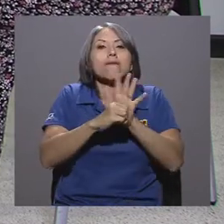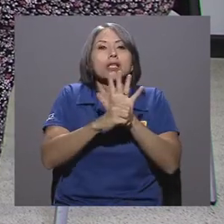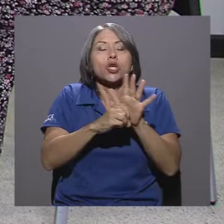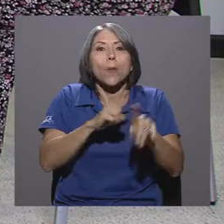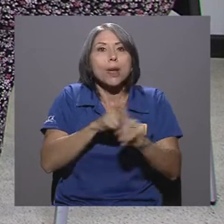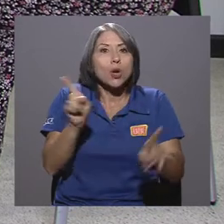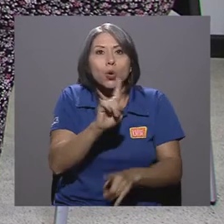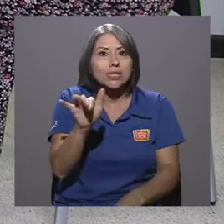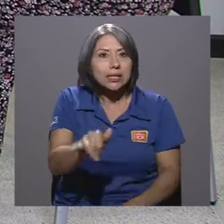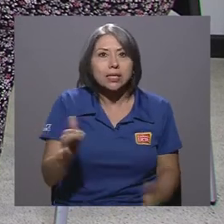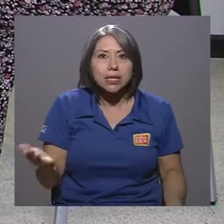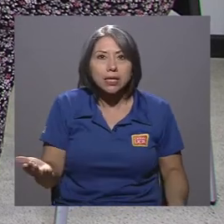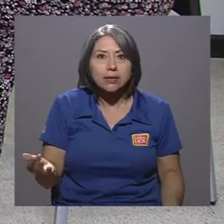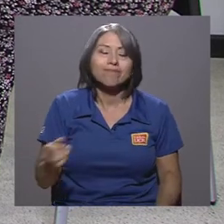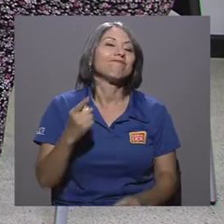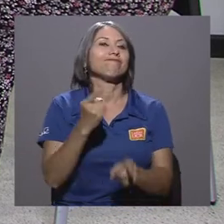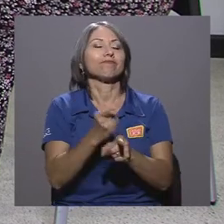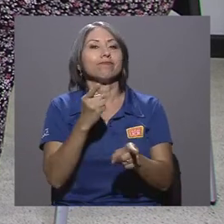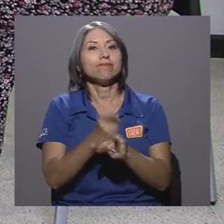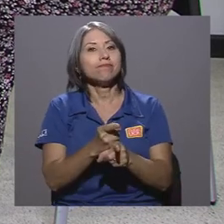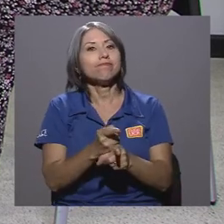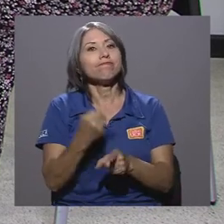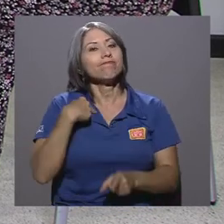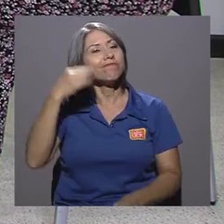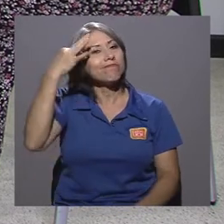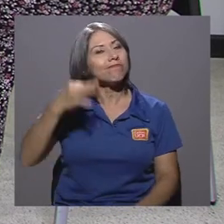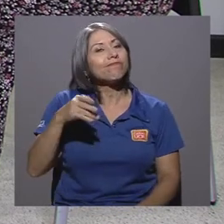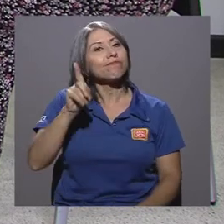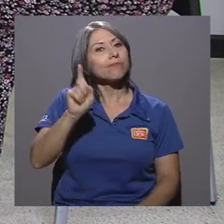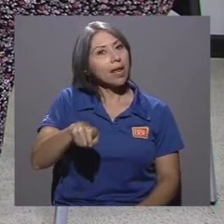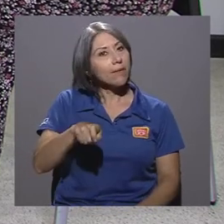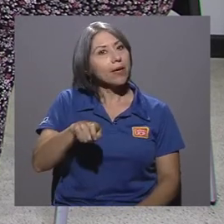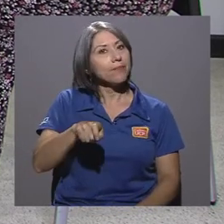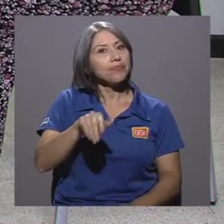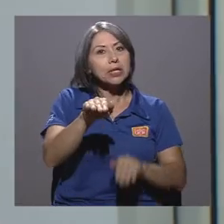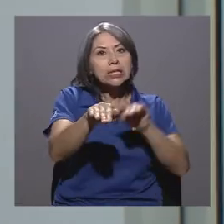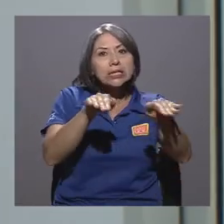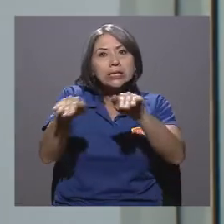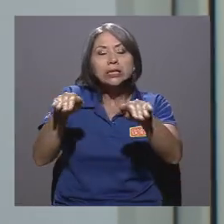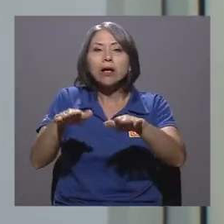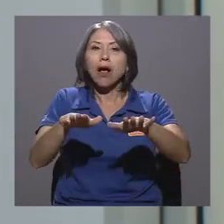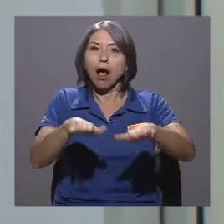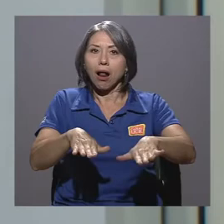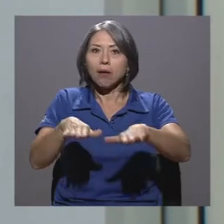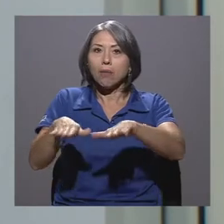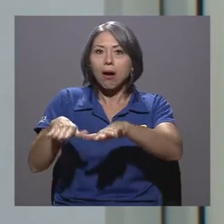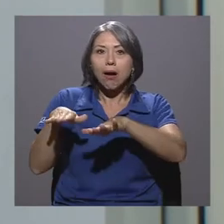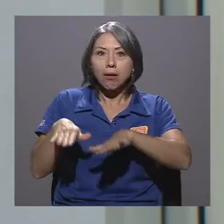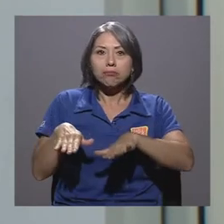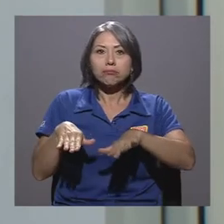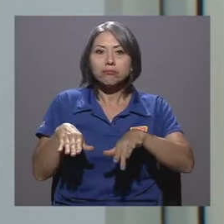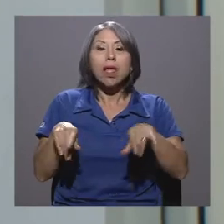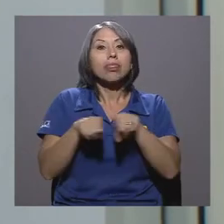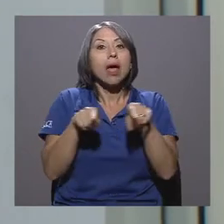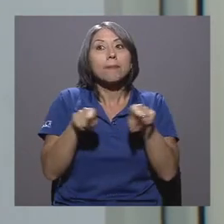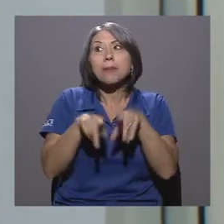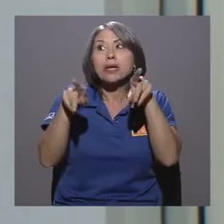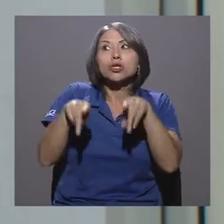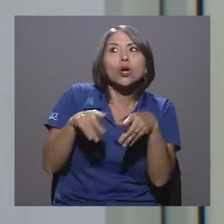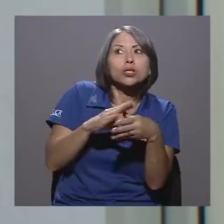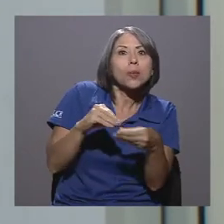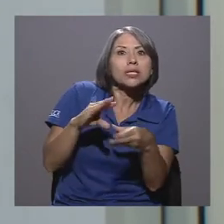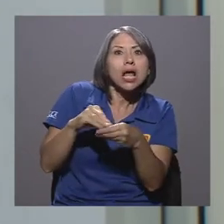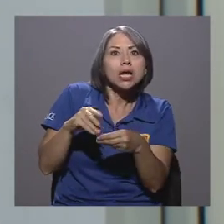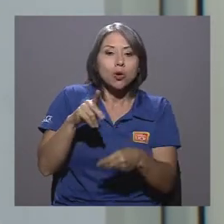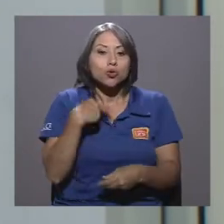necesariamente es así. Correcto. Yo creo que hay que hacer, como dicen, un llamado a la calma. Incluso a los comentarios de qué